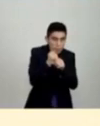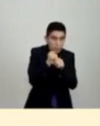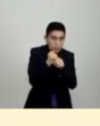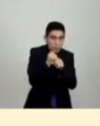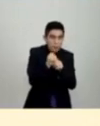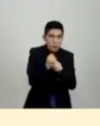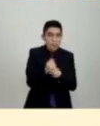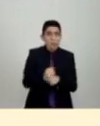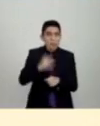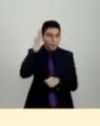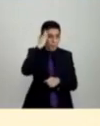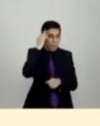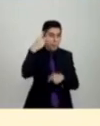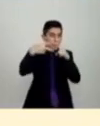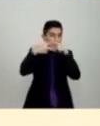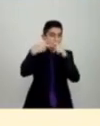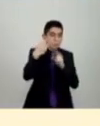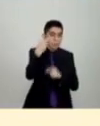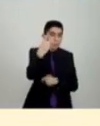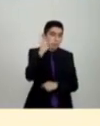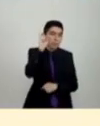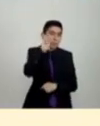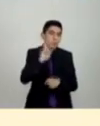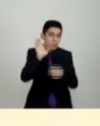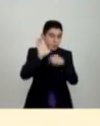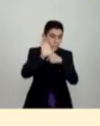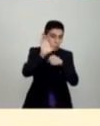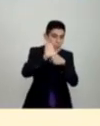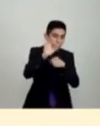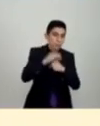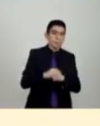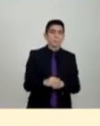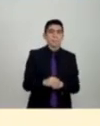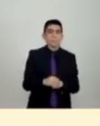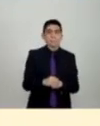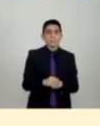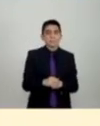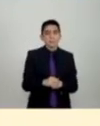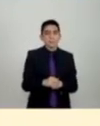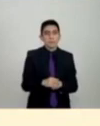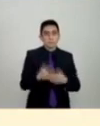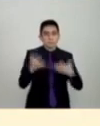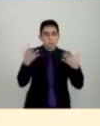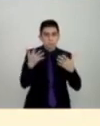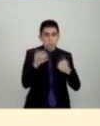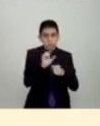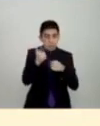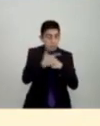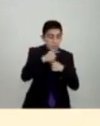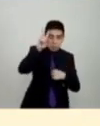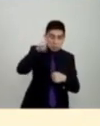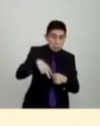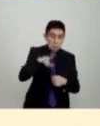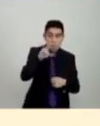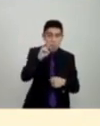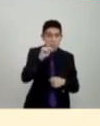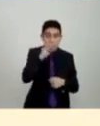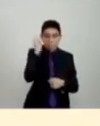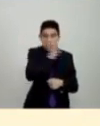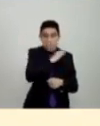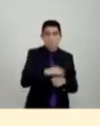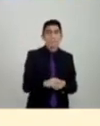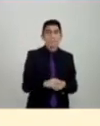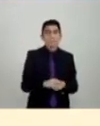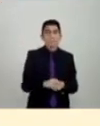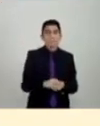mujeres, además, en Colombia, de un hecho que no sucedió. O sea, las